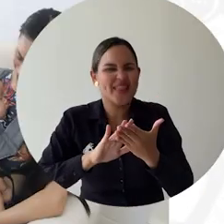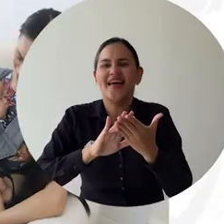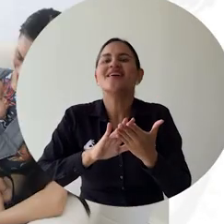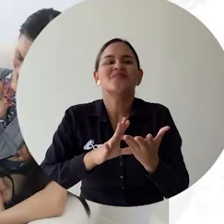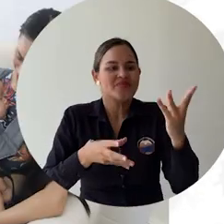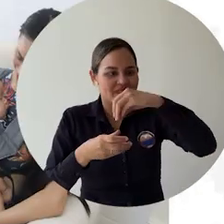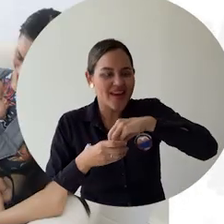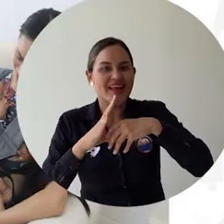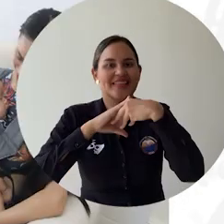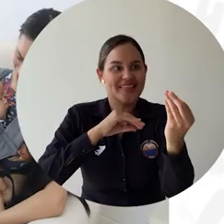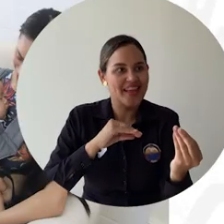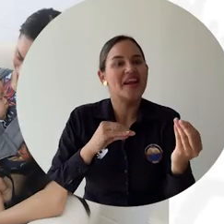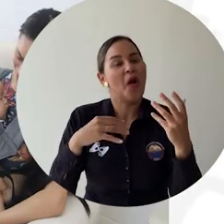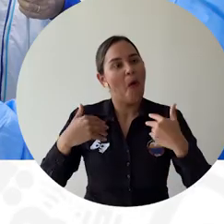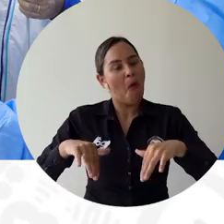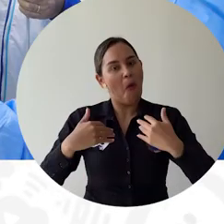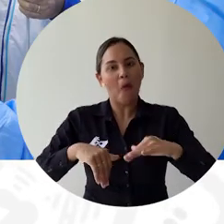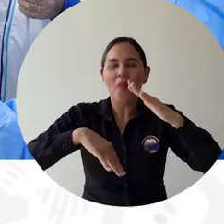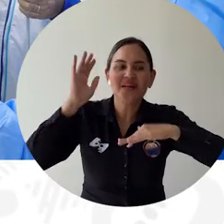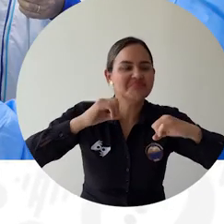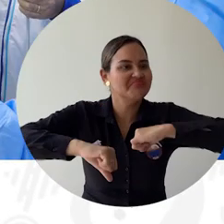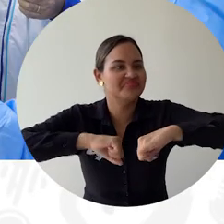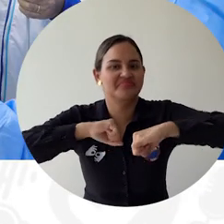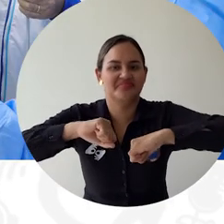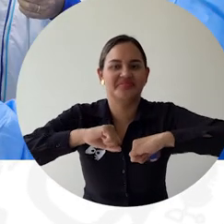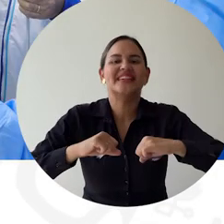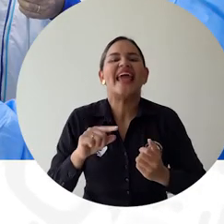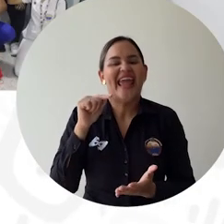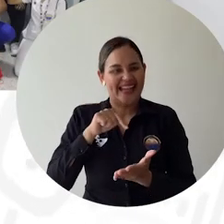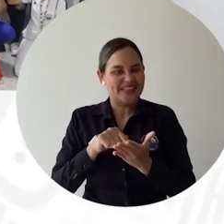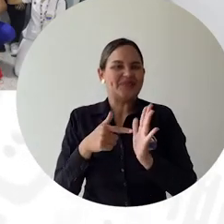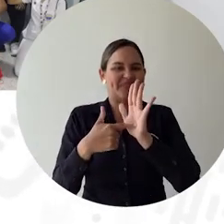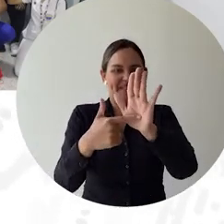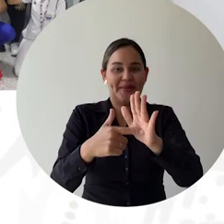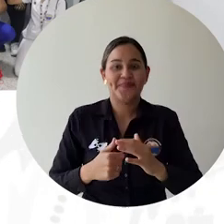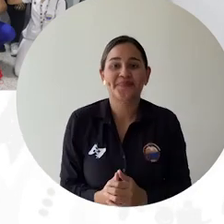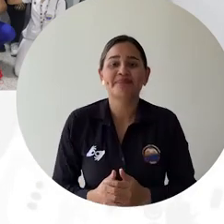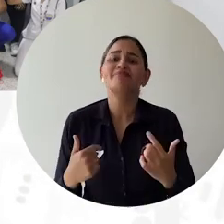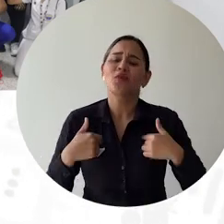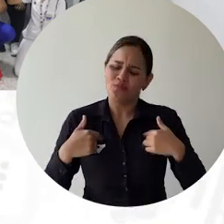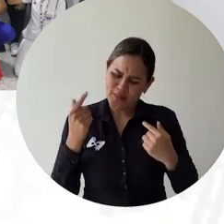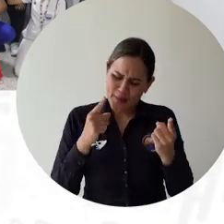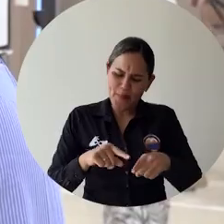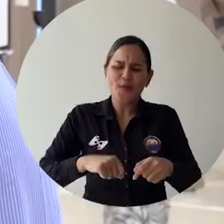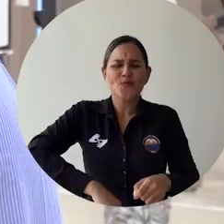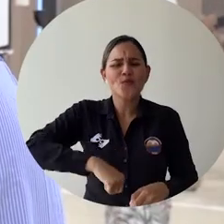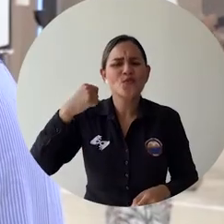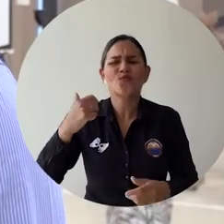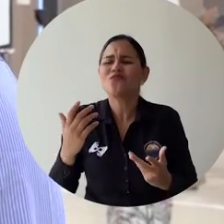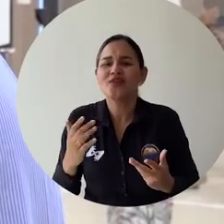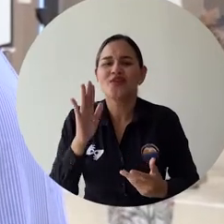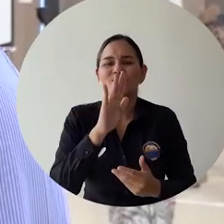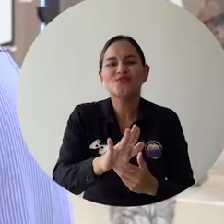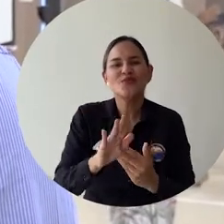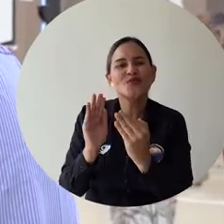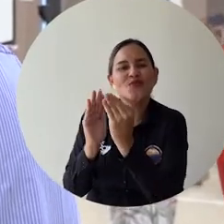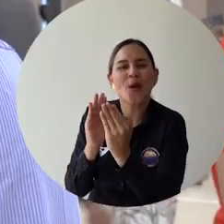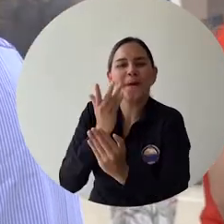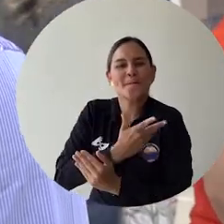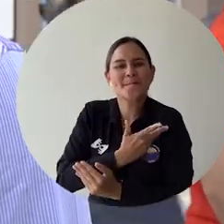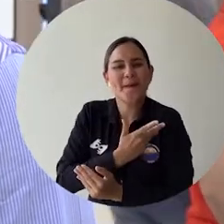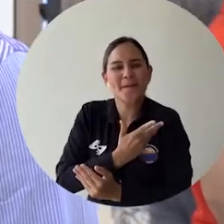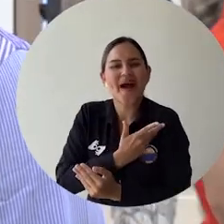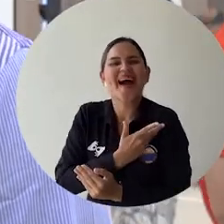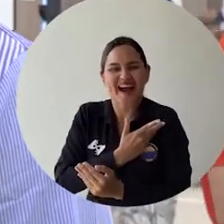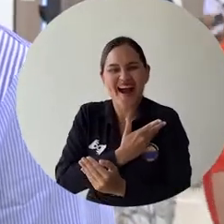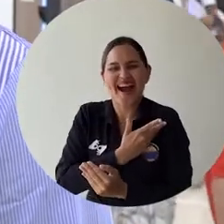de la comunidad interna y externa fueron otros de los resultados. Muy orgulloso del apoyo que le hemos dado a las madres con el Centro de Cuidado Infantil y